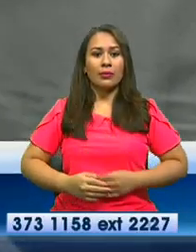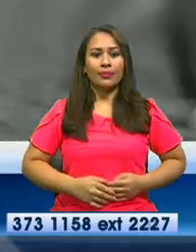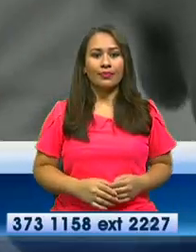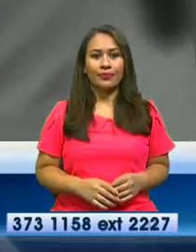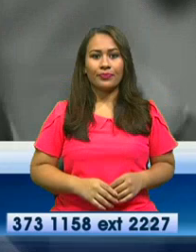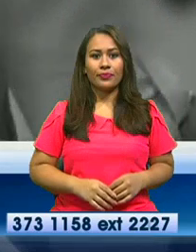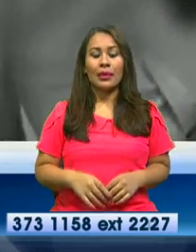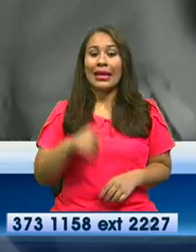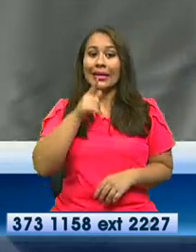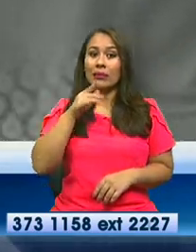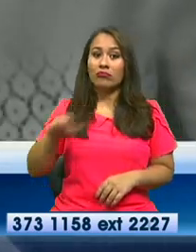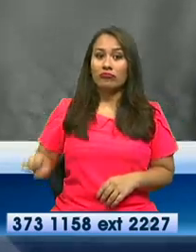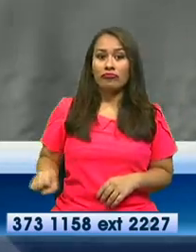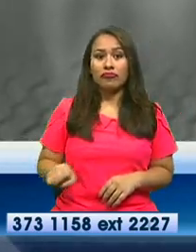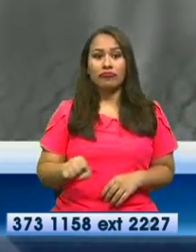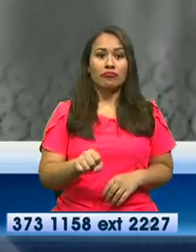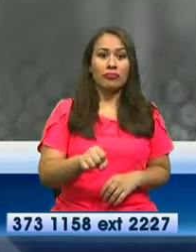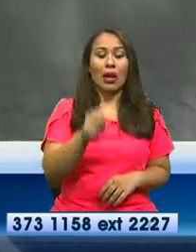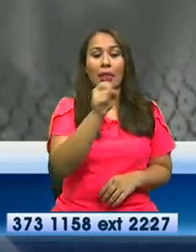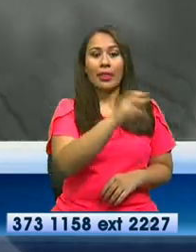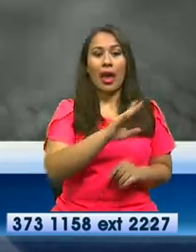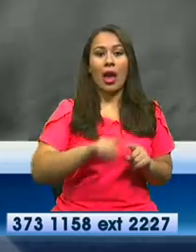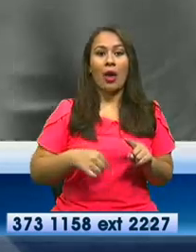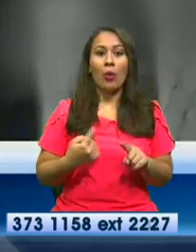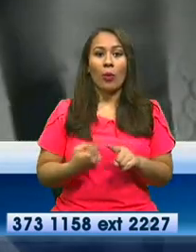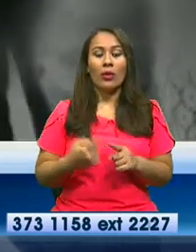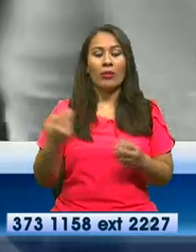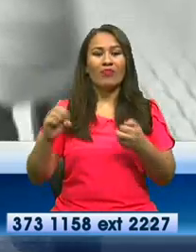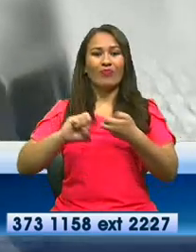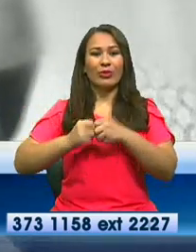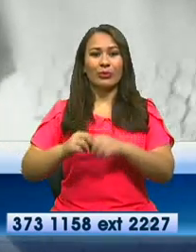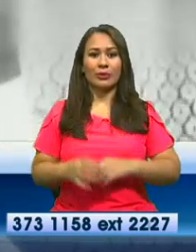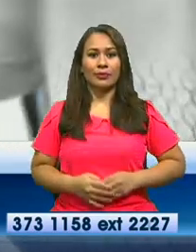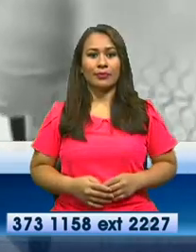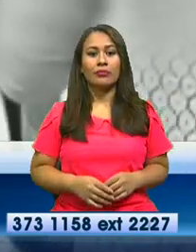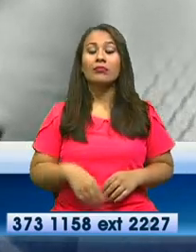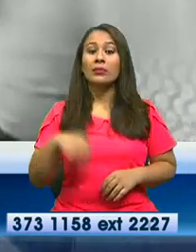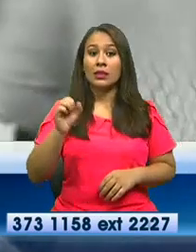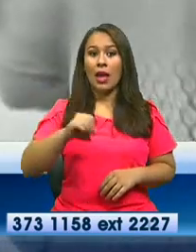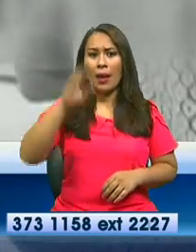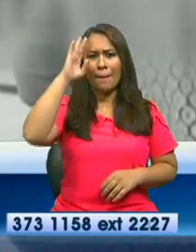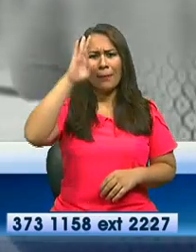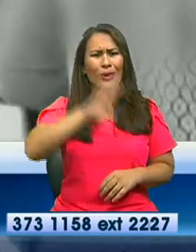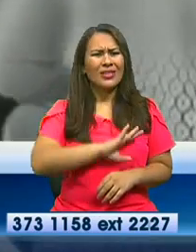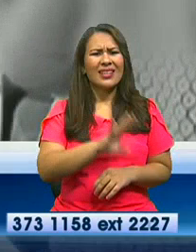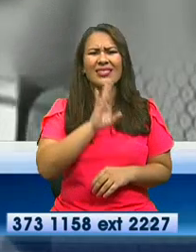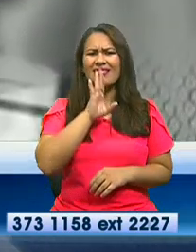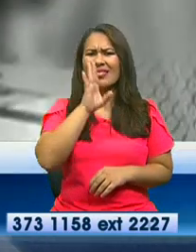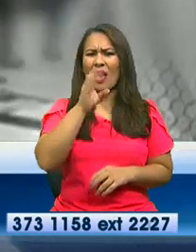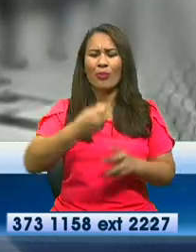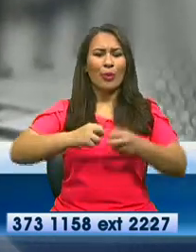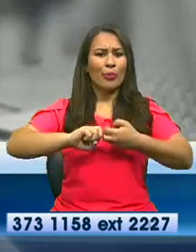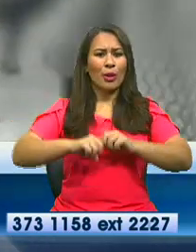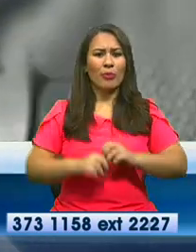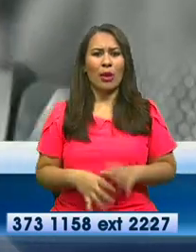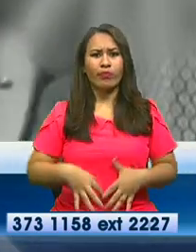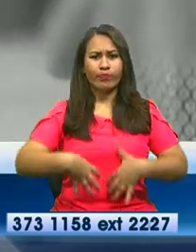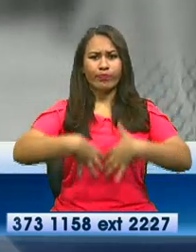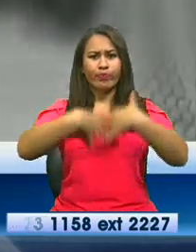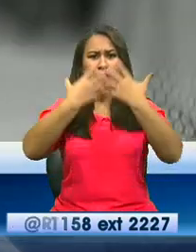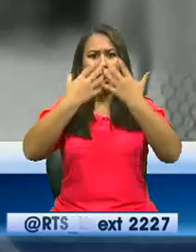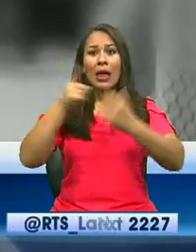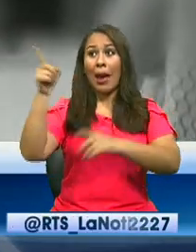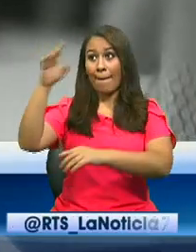a la jovencita a clases cuando se produjo el altercado. Ese policía siempre es así, tiene aterrorizados a los del